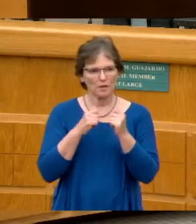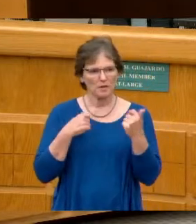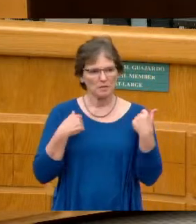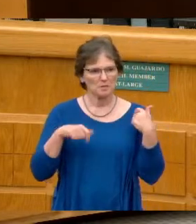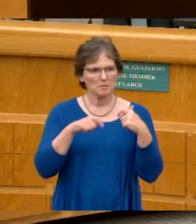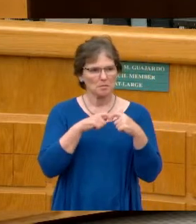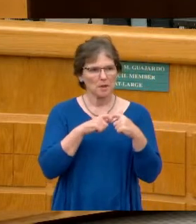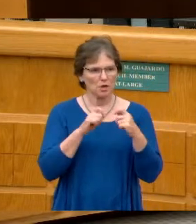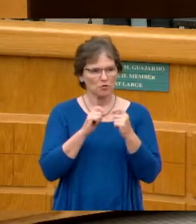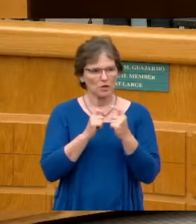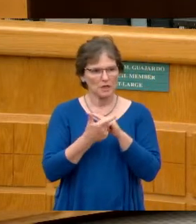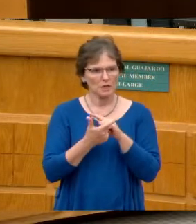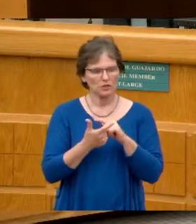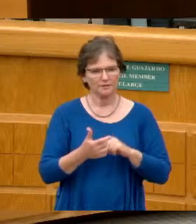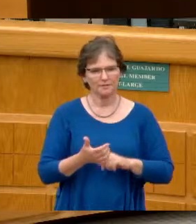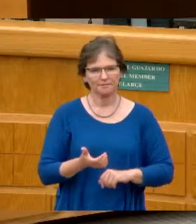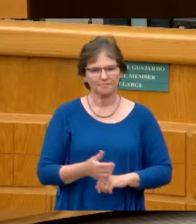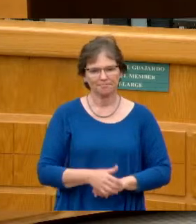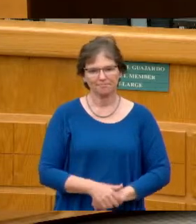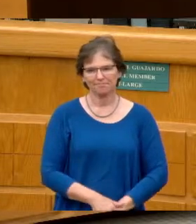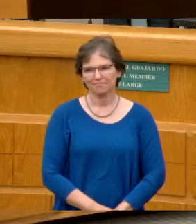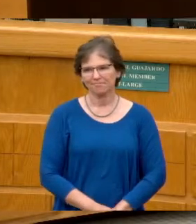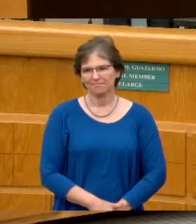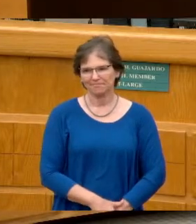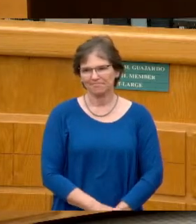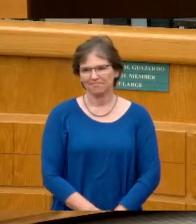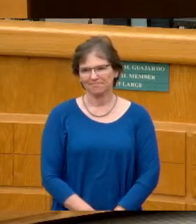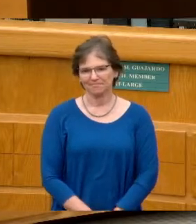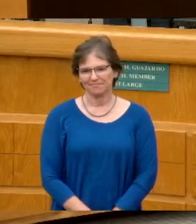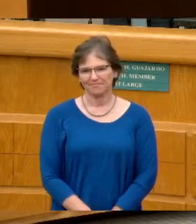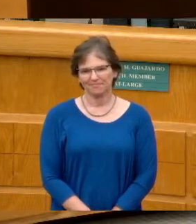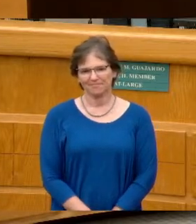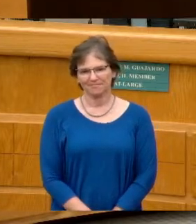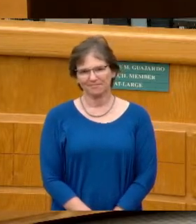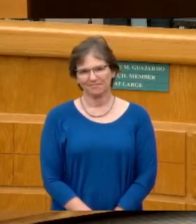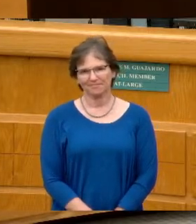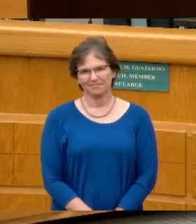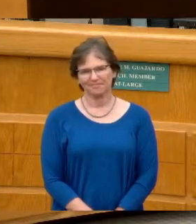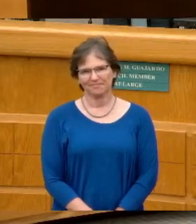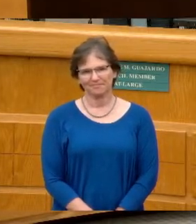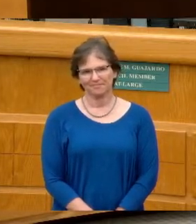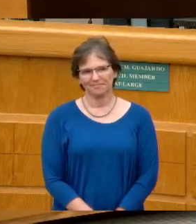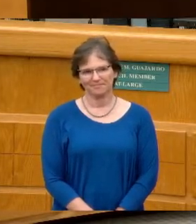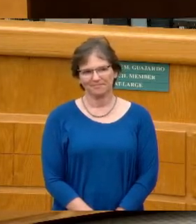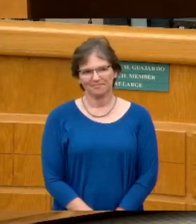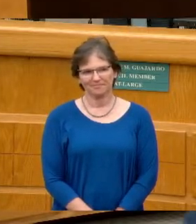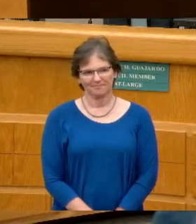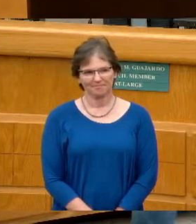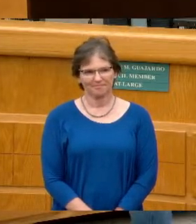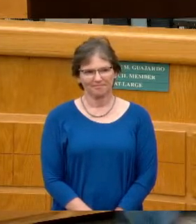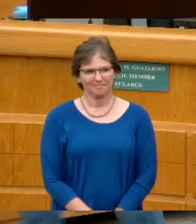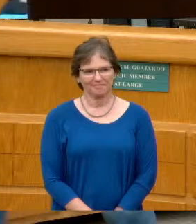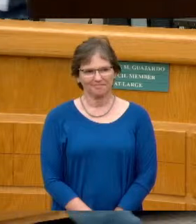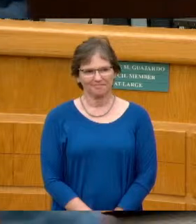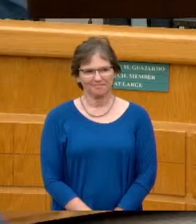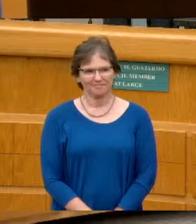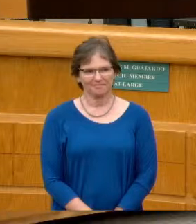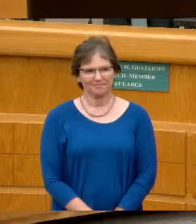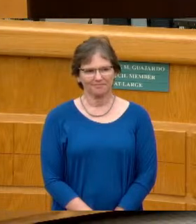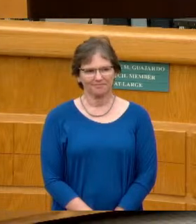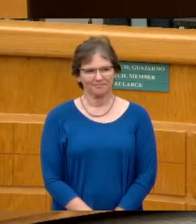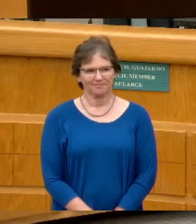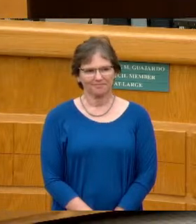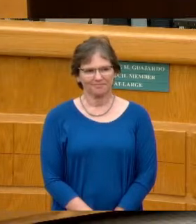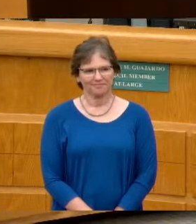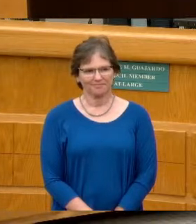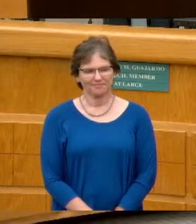de pacientes que estuvieron infectados con el virus, se recuperaron y volvieron a reinfectar. No sabemos qué fue lo que sucedió en cada caso. Lo que sí sabemos